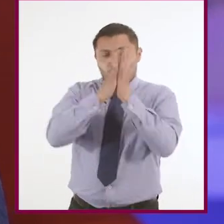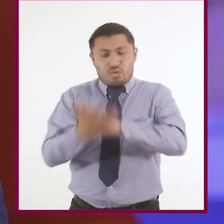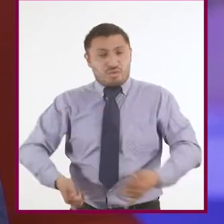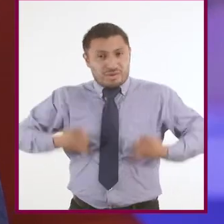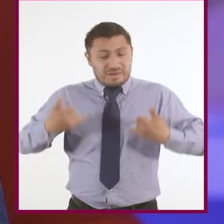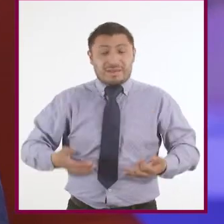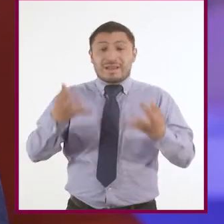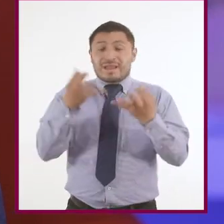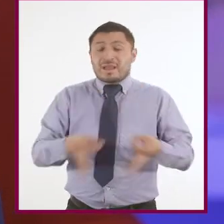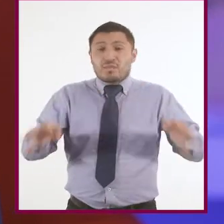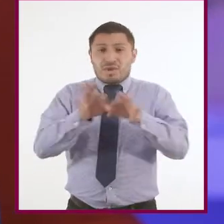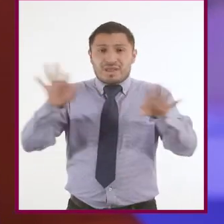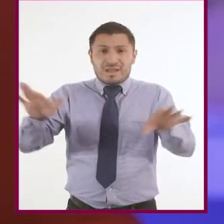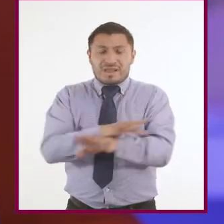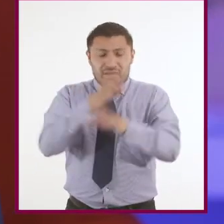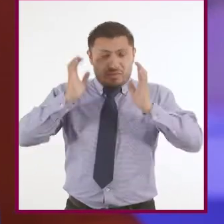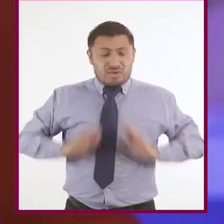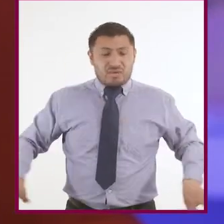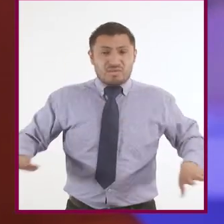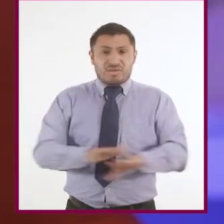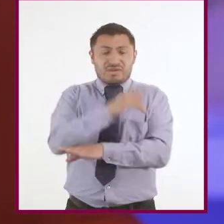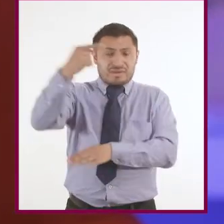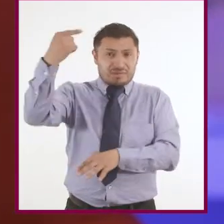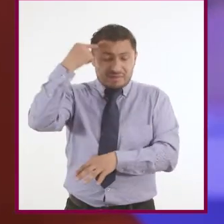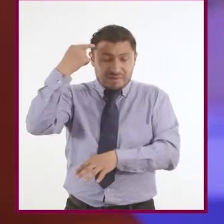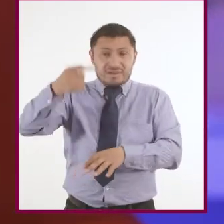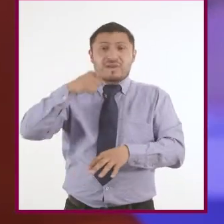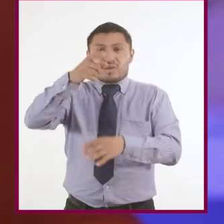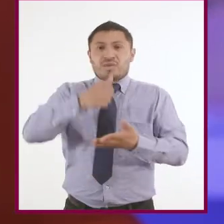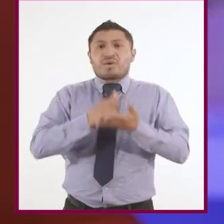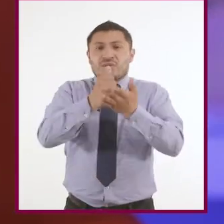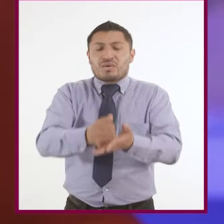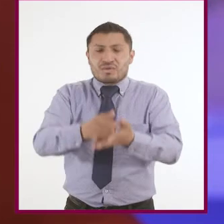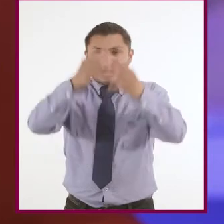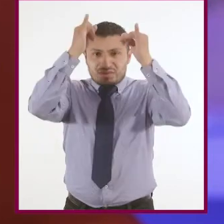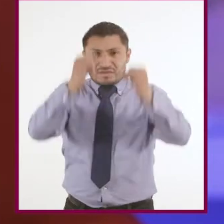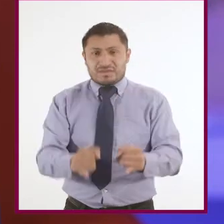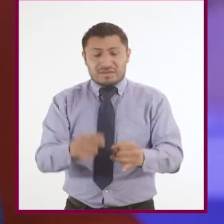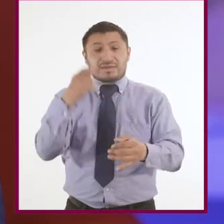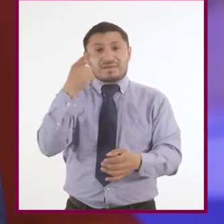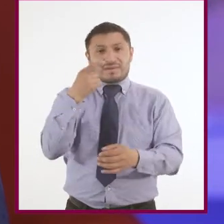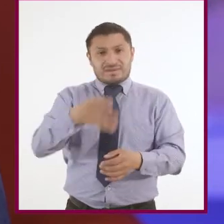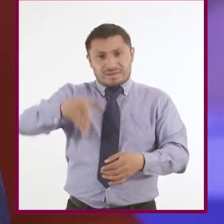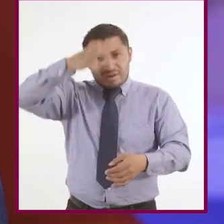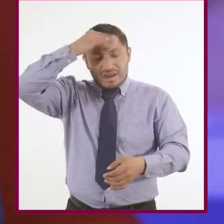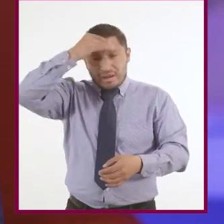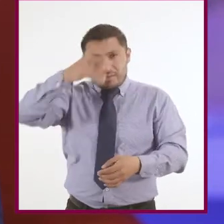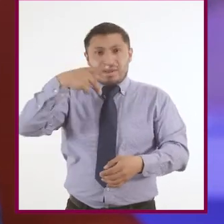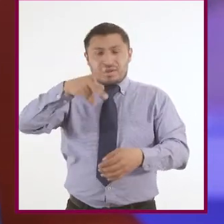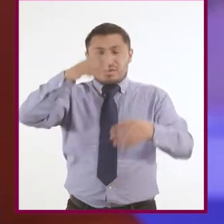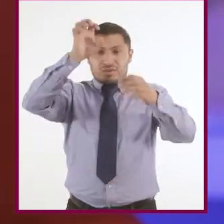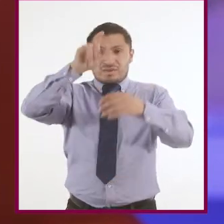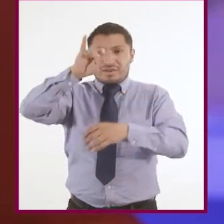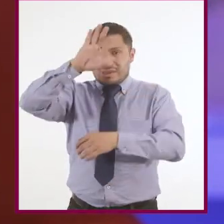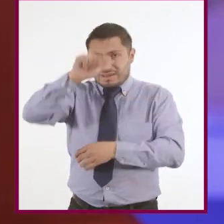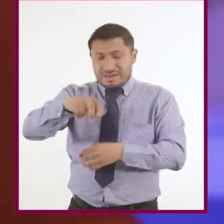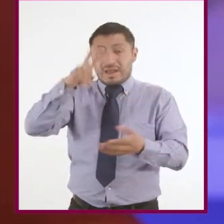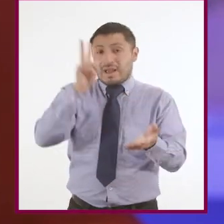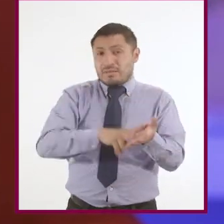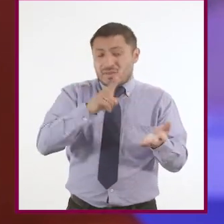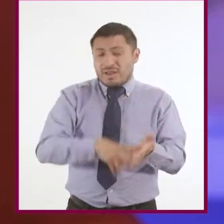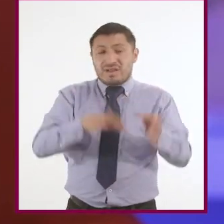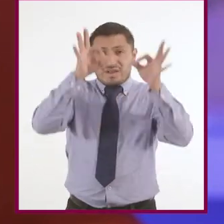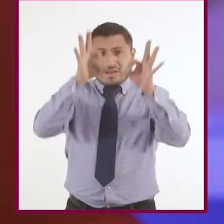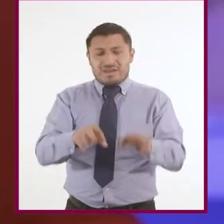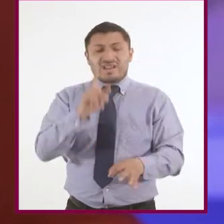físicos y mentales que nos ayudan a construir nuestra propia identidad. Y parte de esa construcción es la formación de nuestra propia ética. Nuestros valores